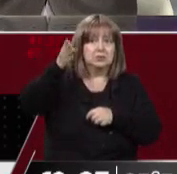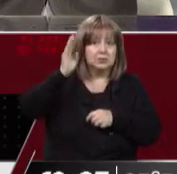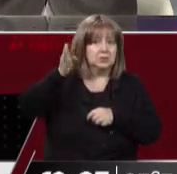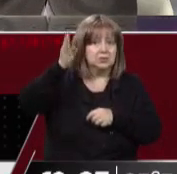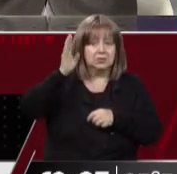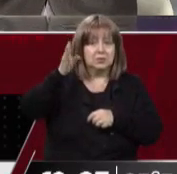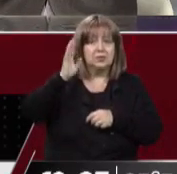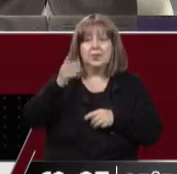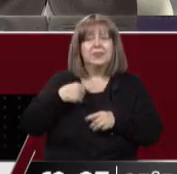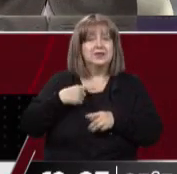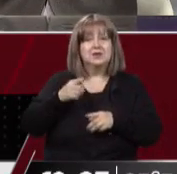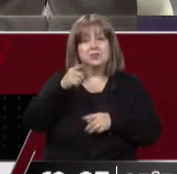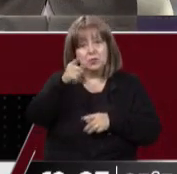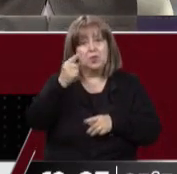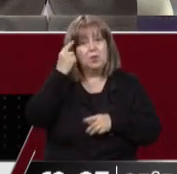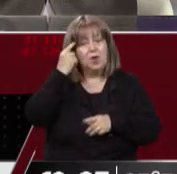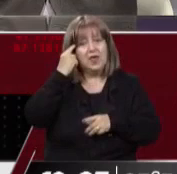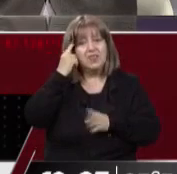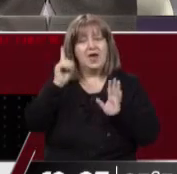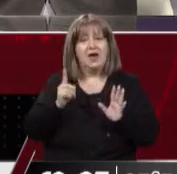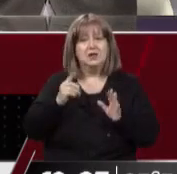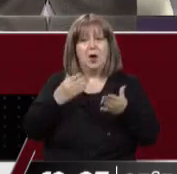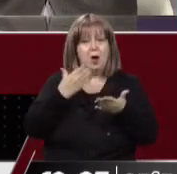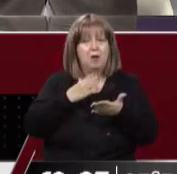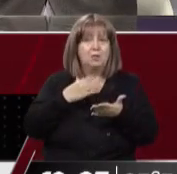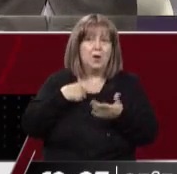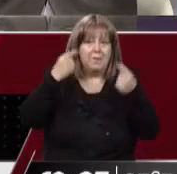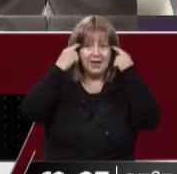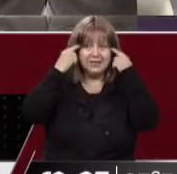que te propongas se puede alcanzar, porque a